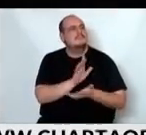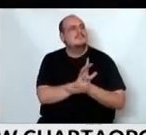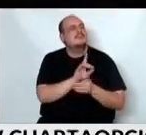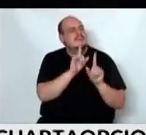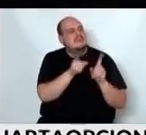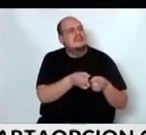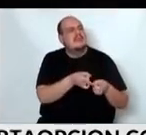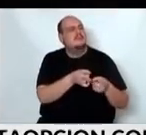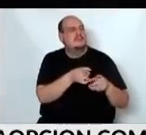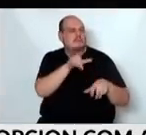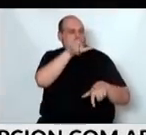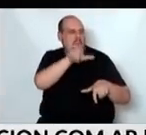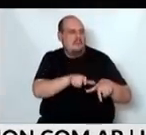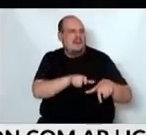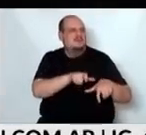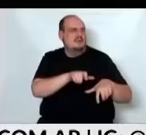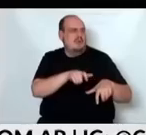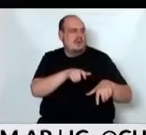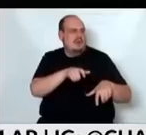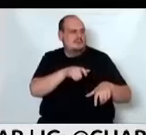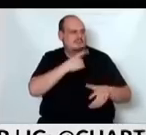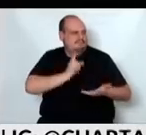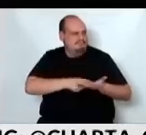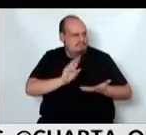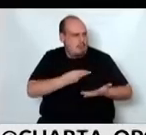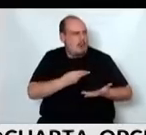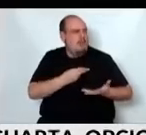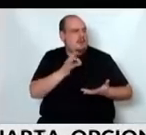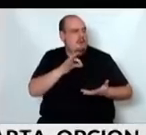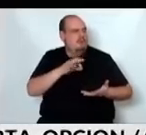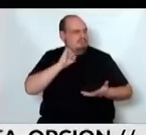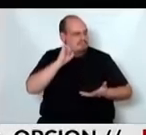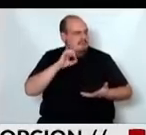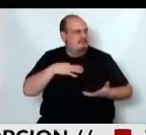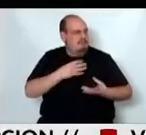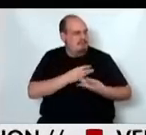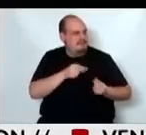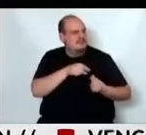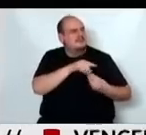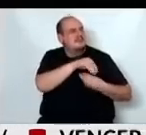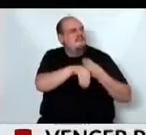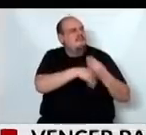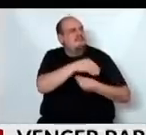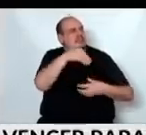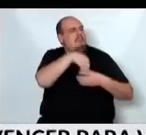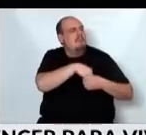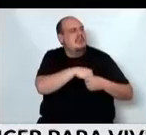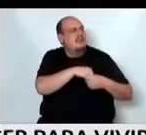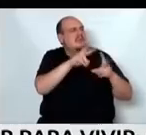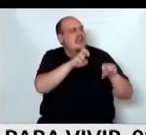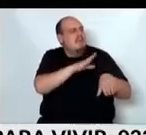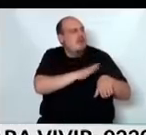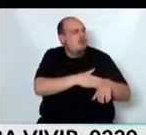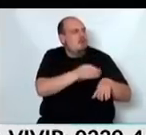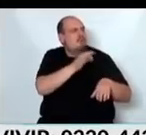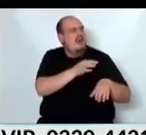ocurre con el suicida, con alguien que comete un suicidio, es lo que ocurre en la familia con esto de las culpas,